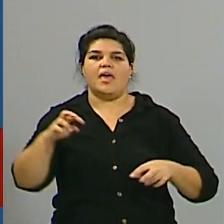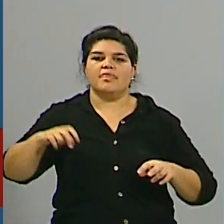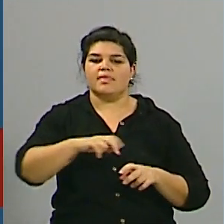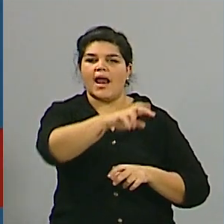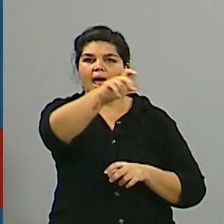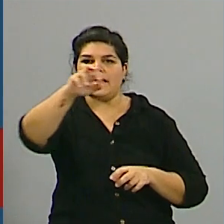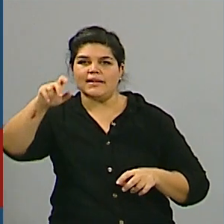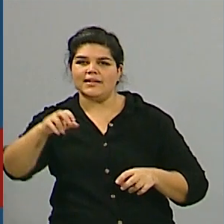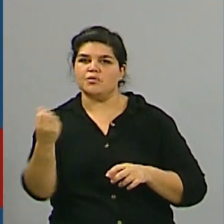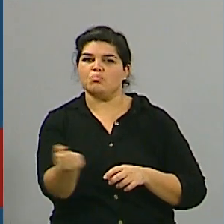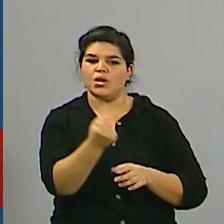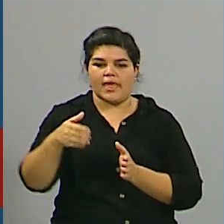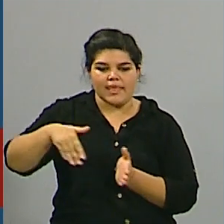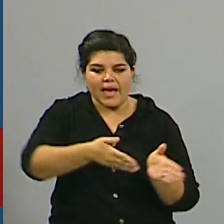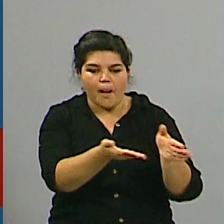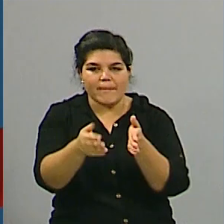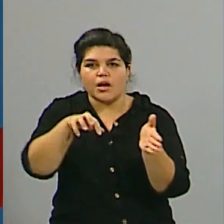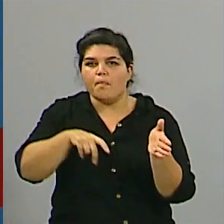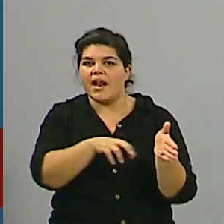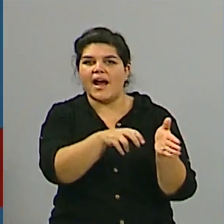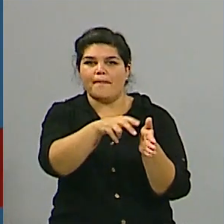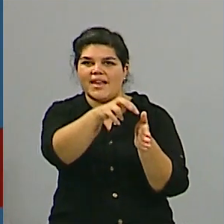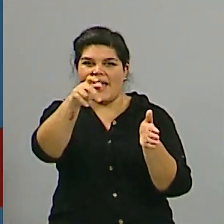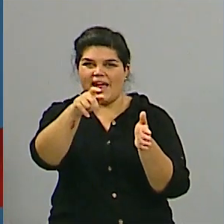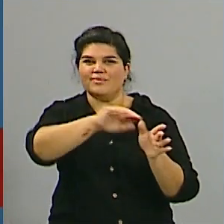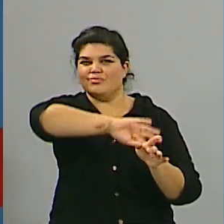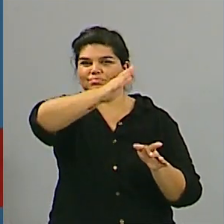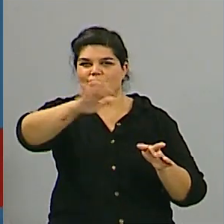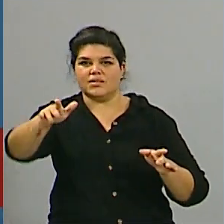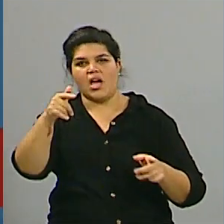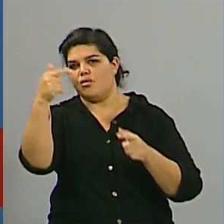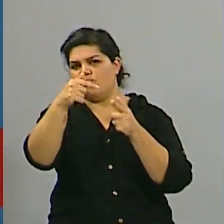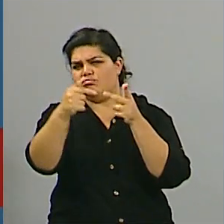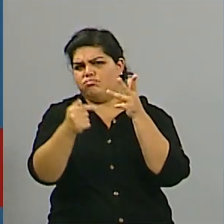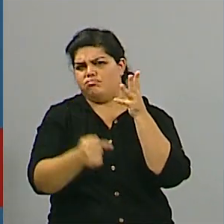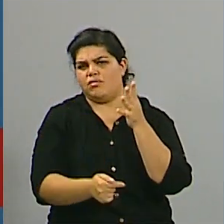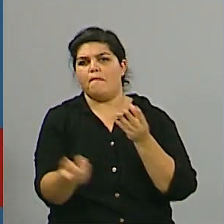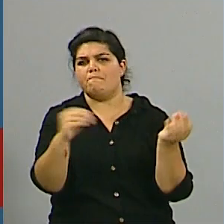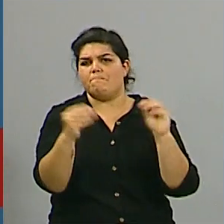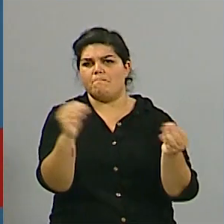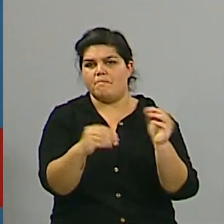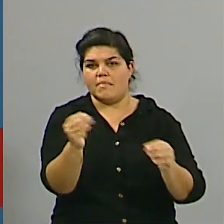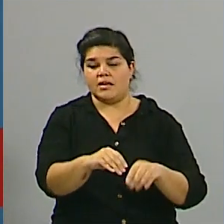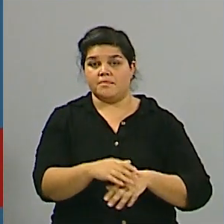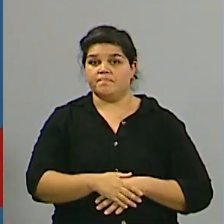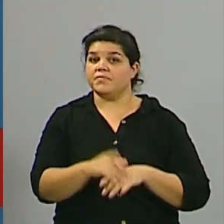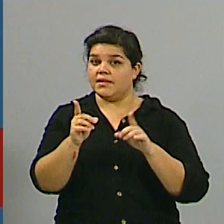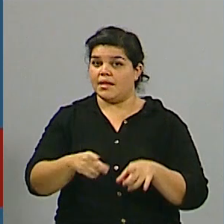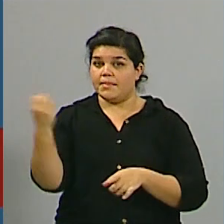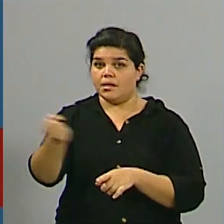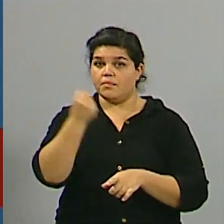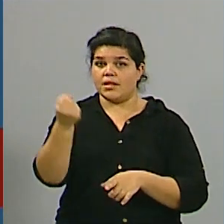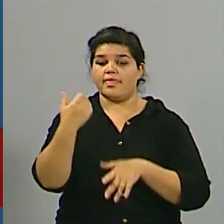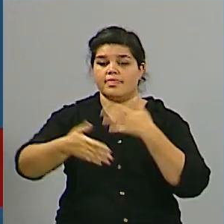abrir senderos y bueno, un montón de otras actividades, ¿no? O sea que va a ser muy importante para el desarrollo de